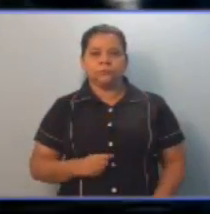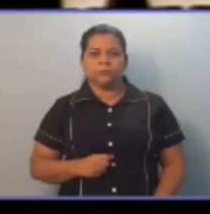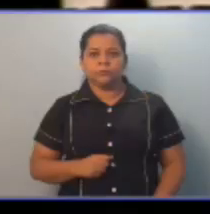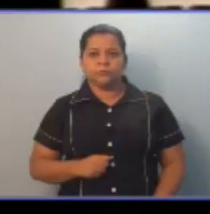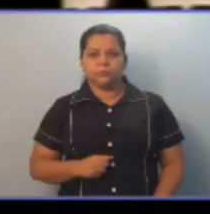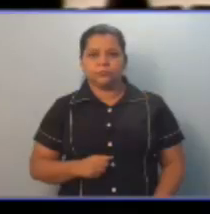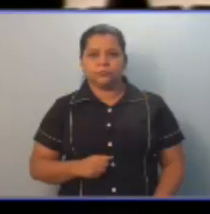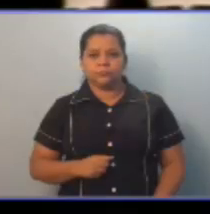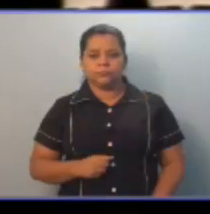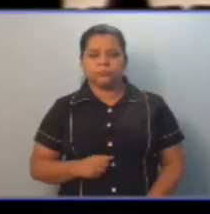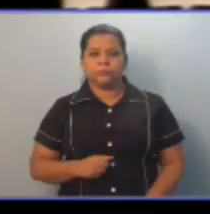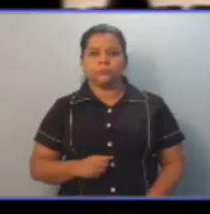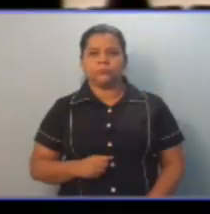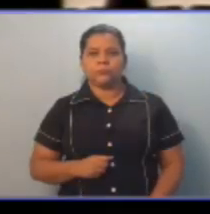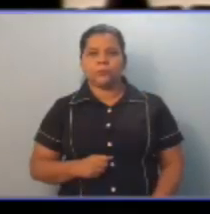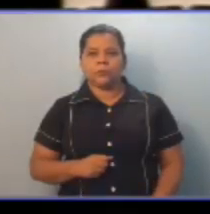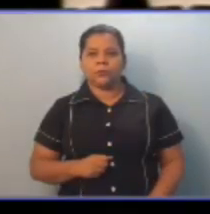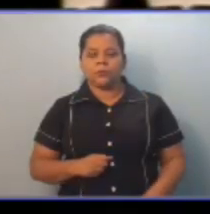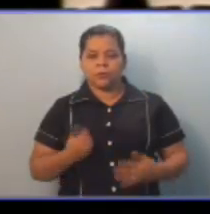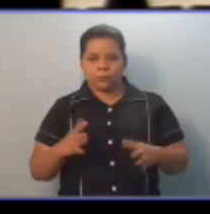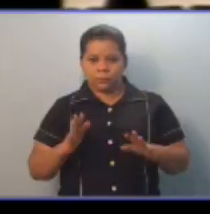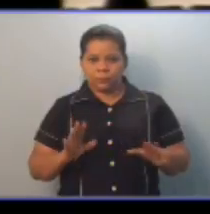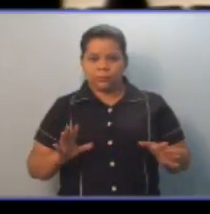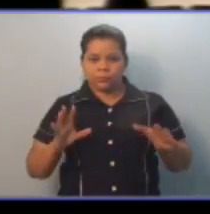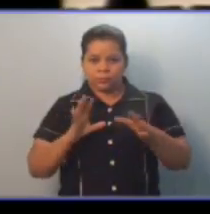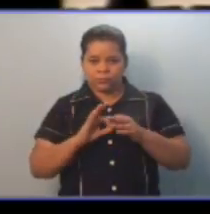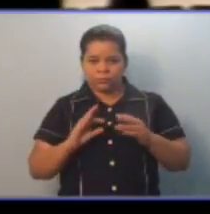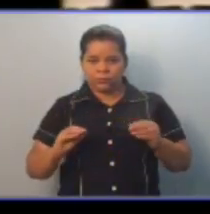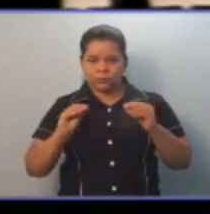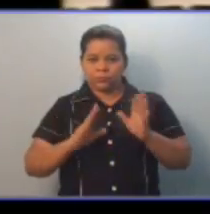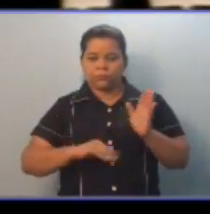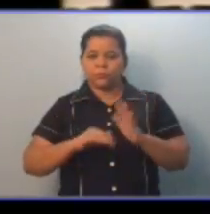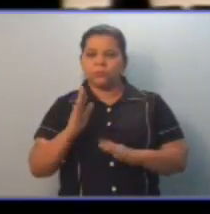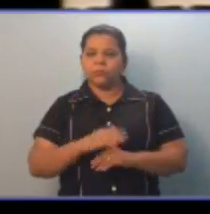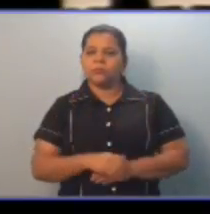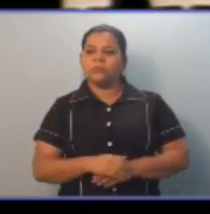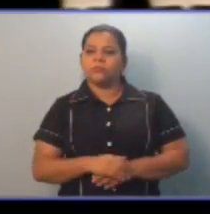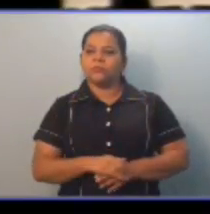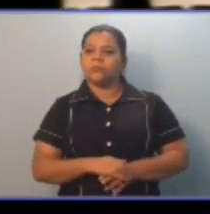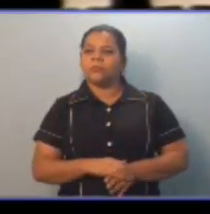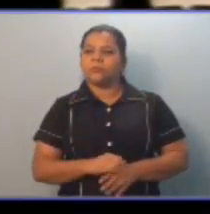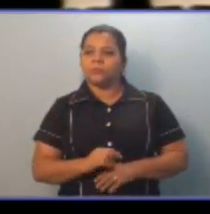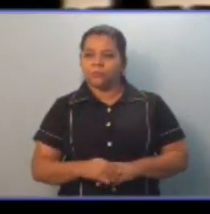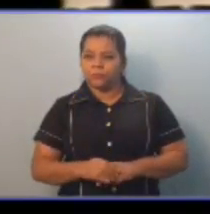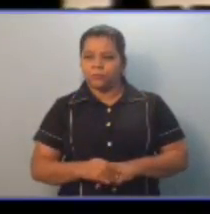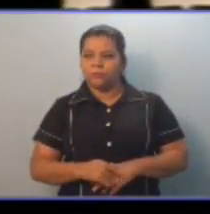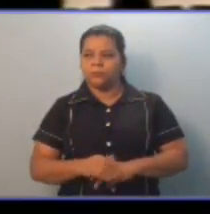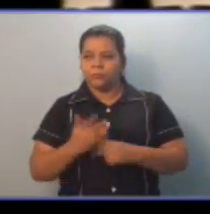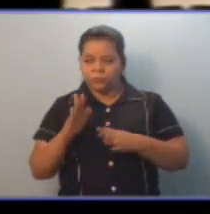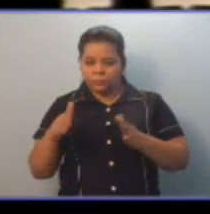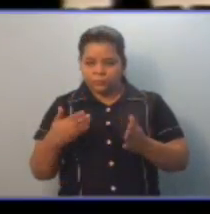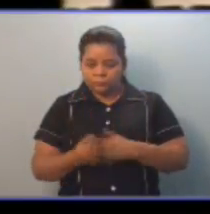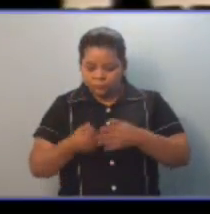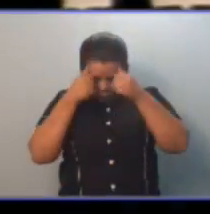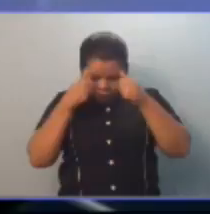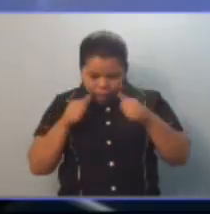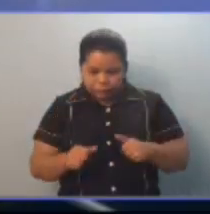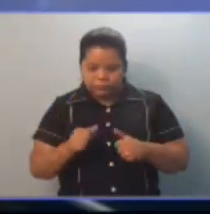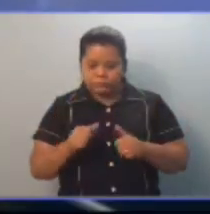Gracias, coordinador. Muy buenas tardes. Buenas tardes. Abogado, me provoca darle continuidad a la inquietud que